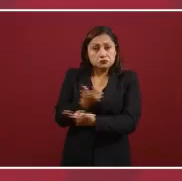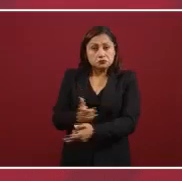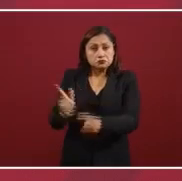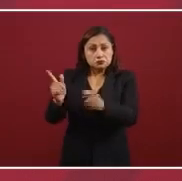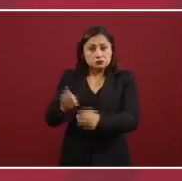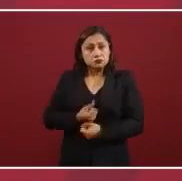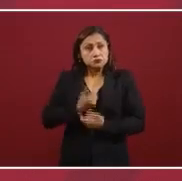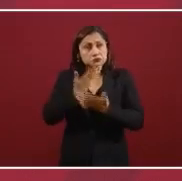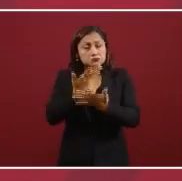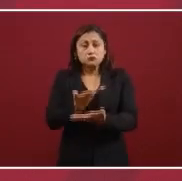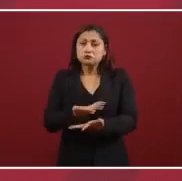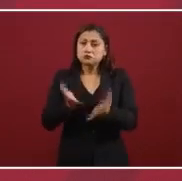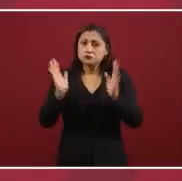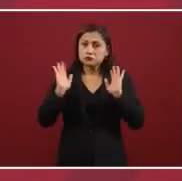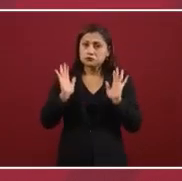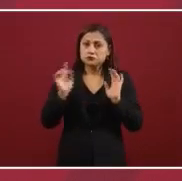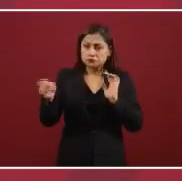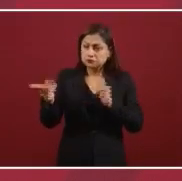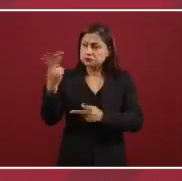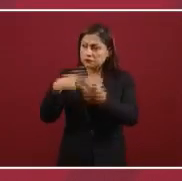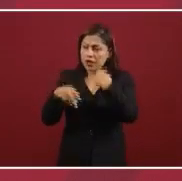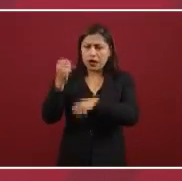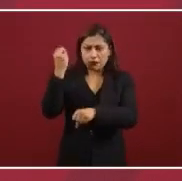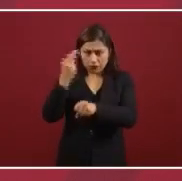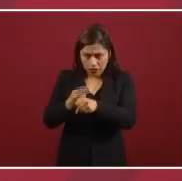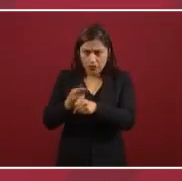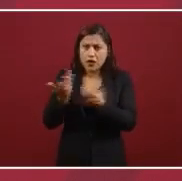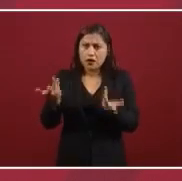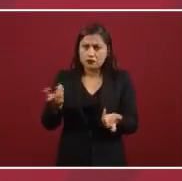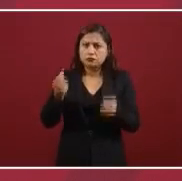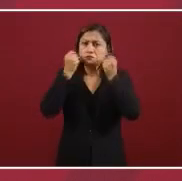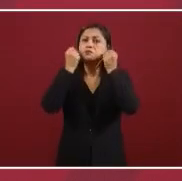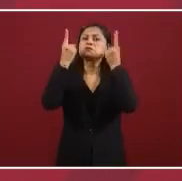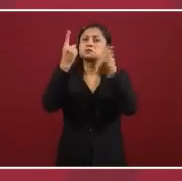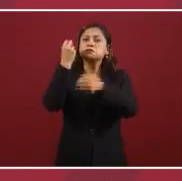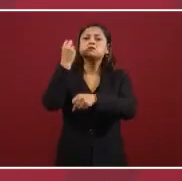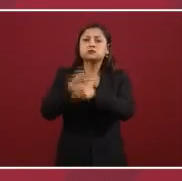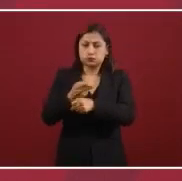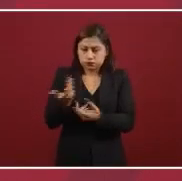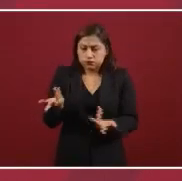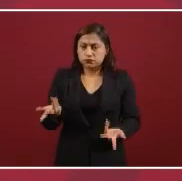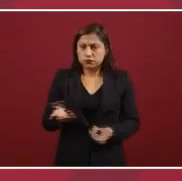más seguido, que se levanten temprano,